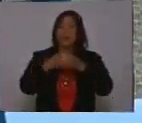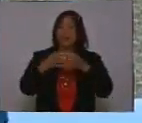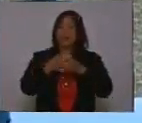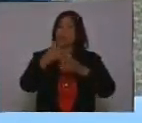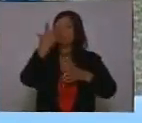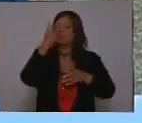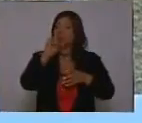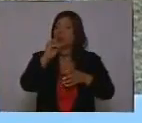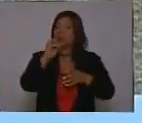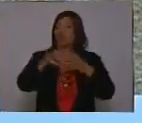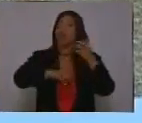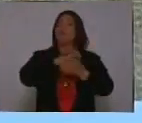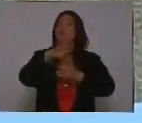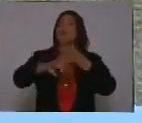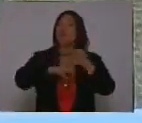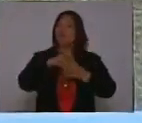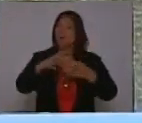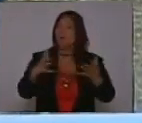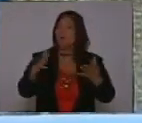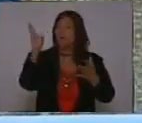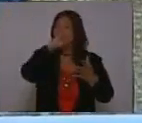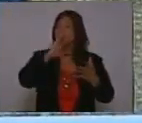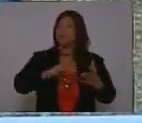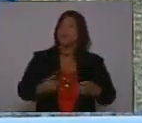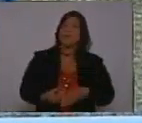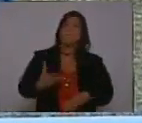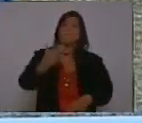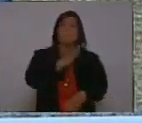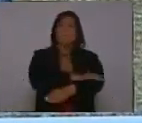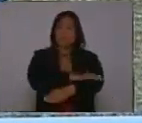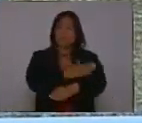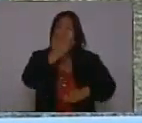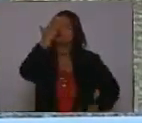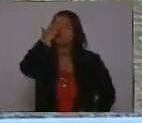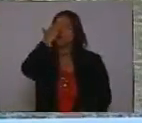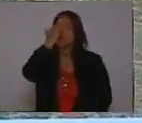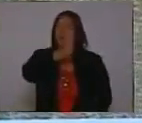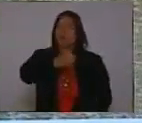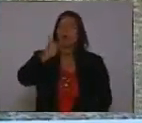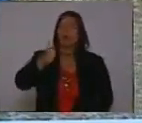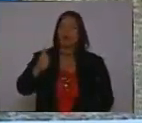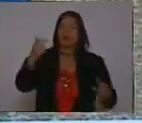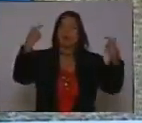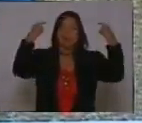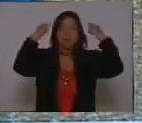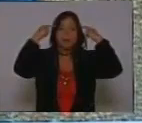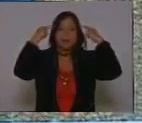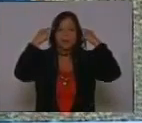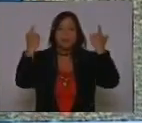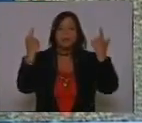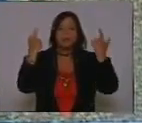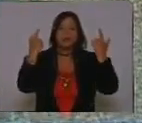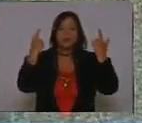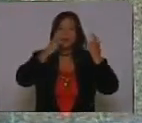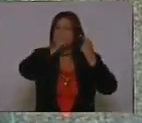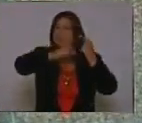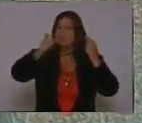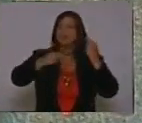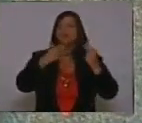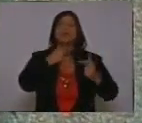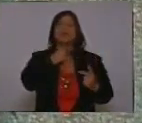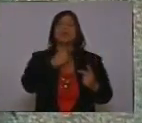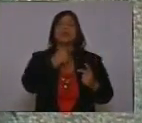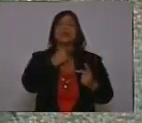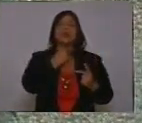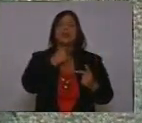50 y tenemos un problema, imagina el país, porque sabemos que cada uno tiene su mentalidad, sabemos que las personas les gusta